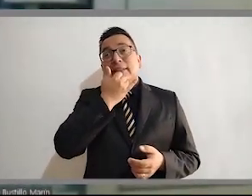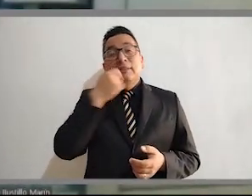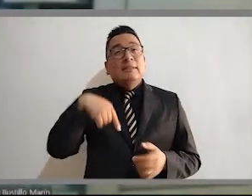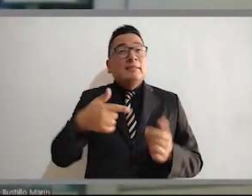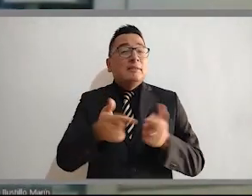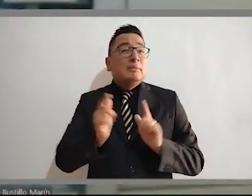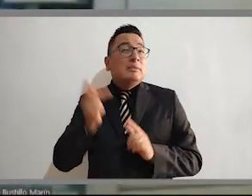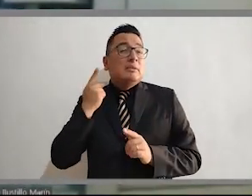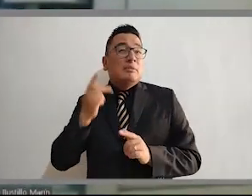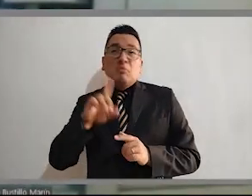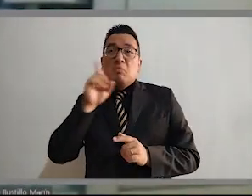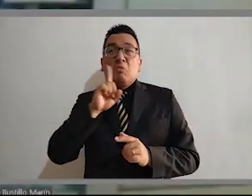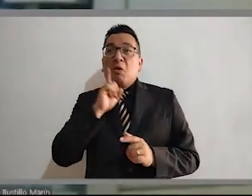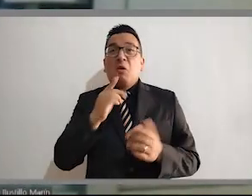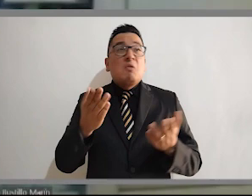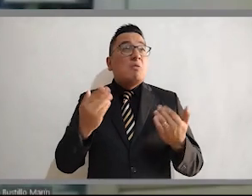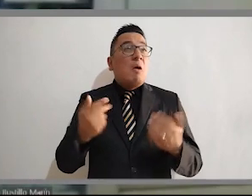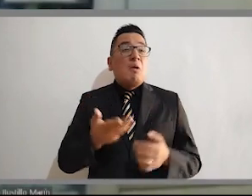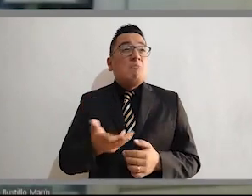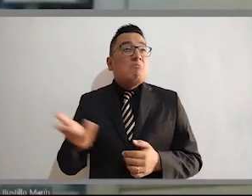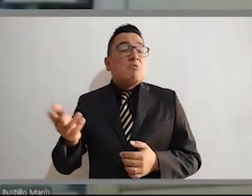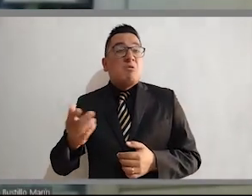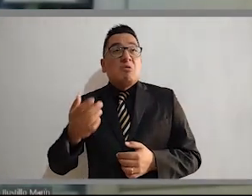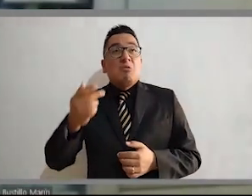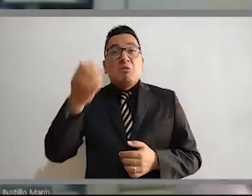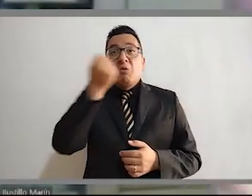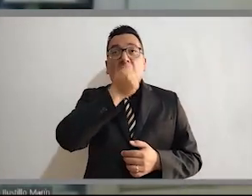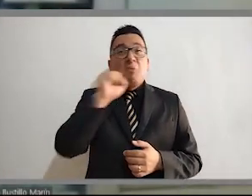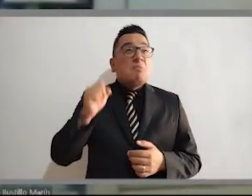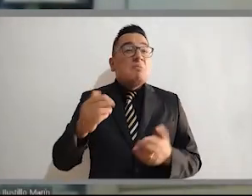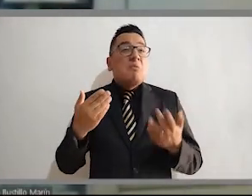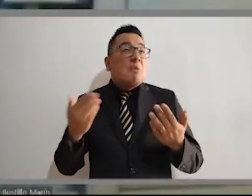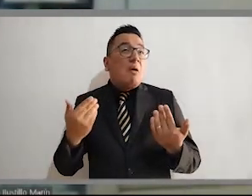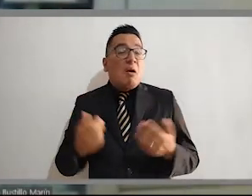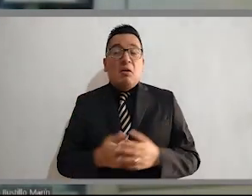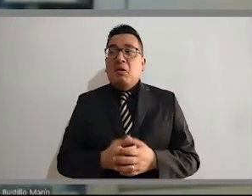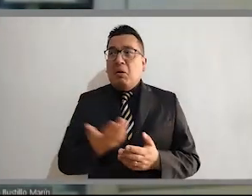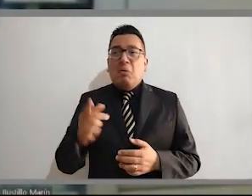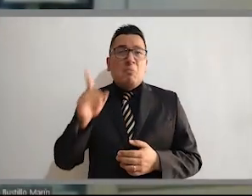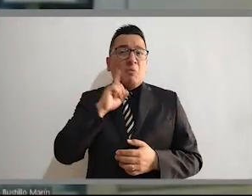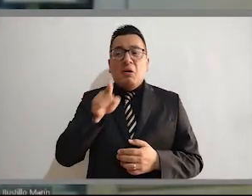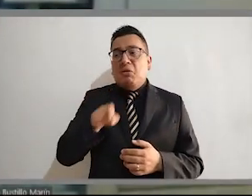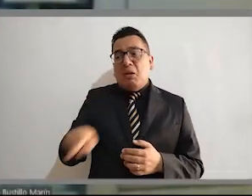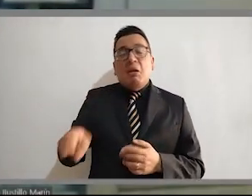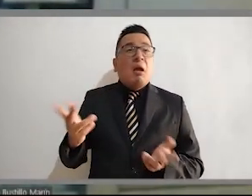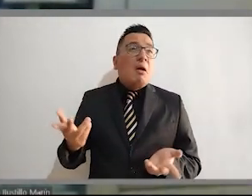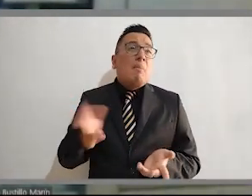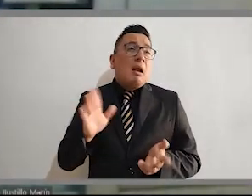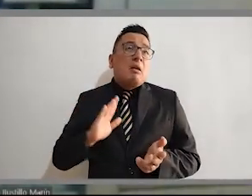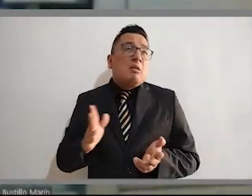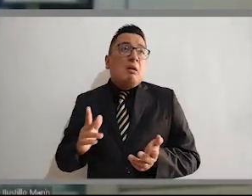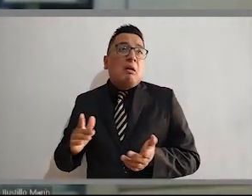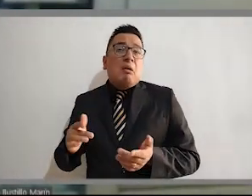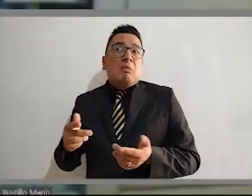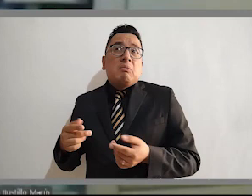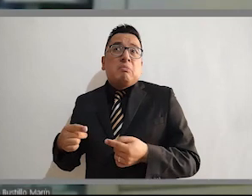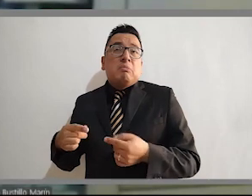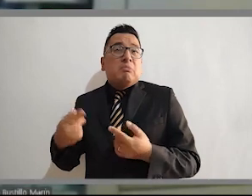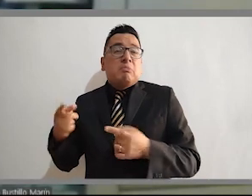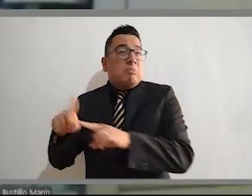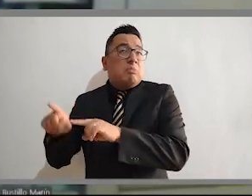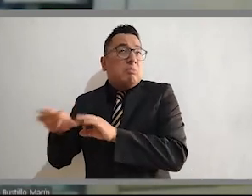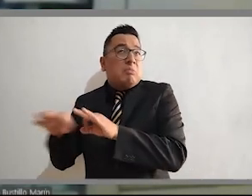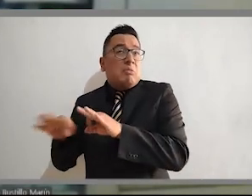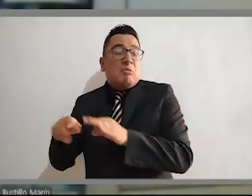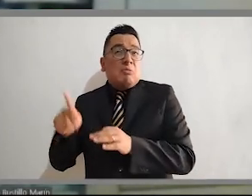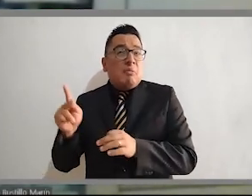mujeres, fíjense que no hay mujeres capacitadas, fíjense que las mujeres pues están allá abajo, pero pues nunca han estado en